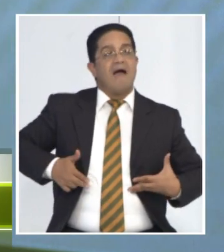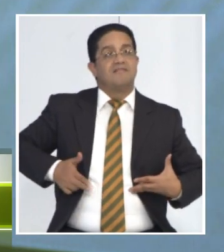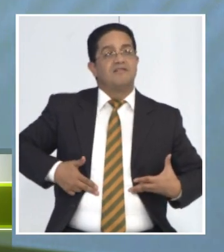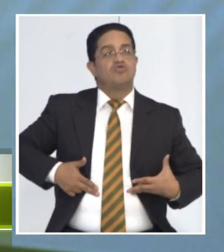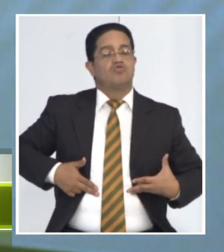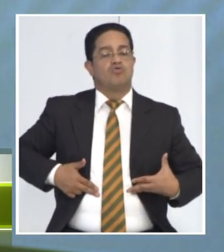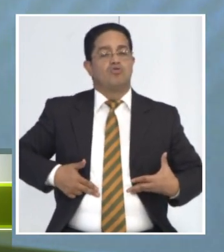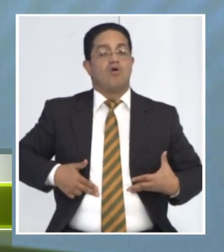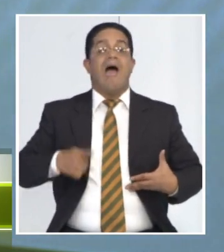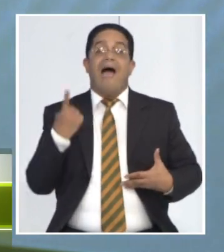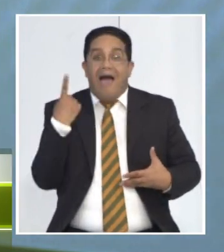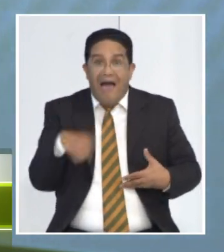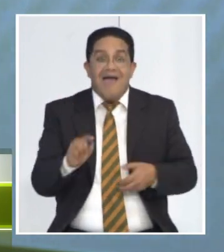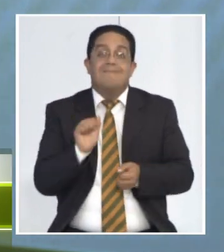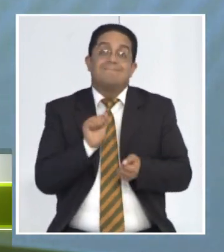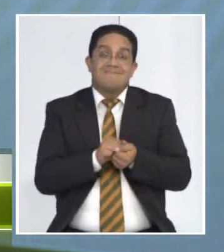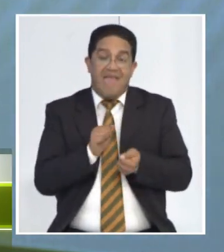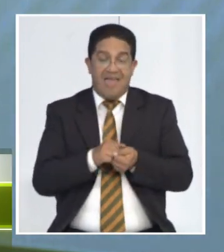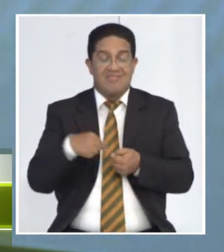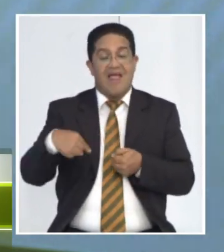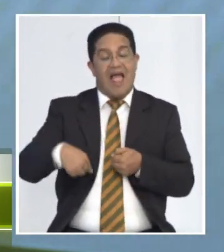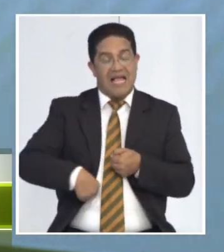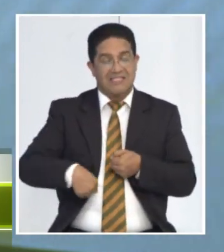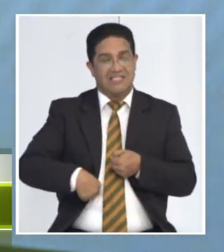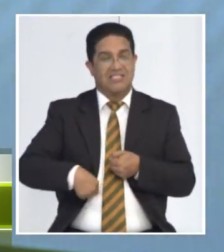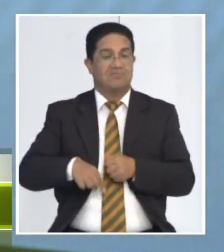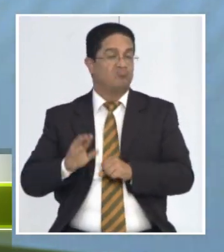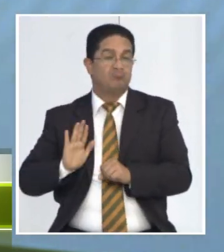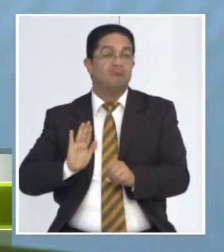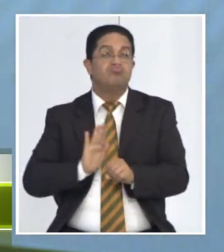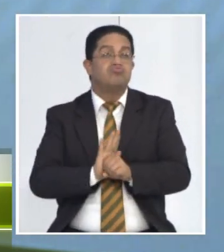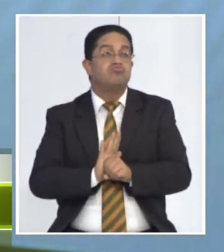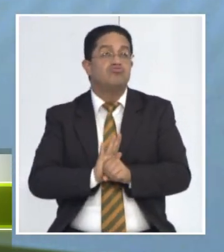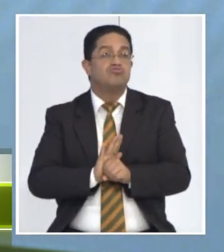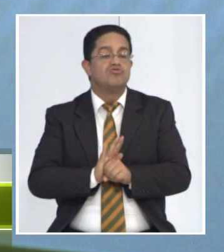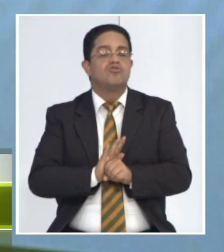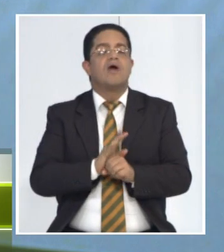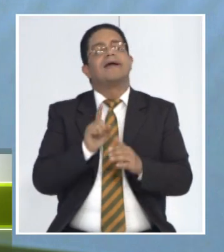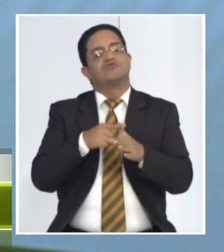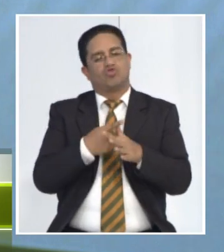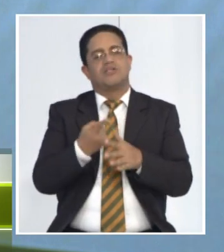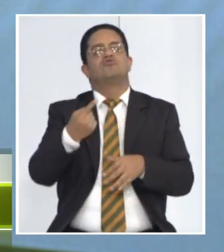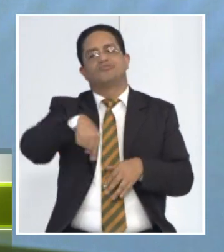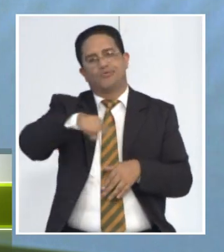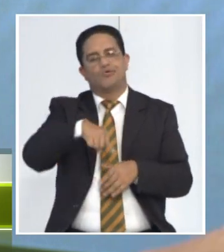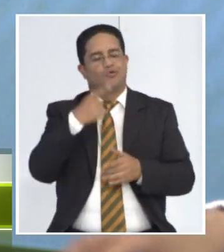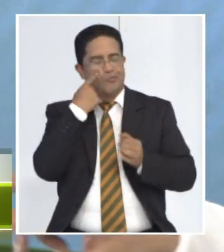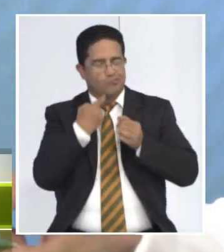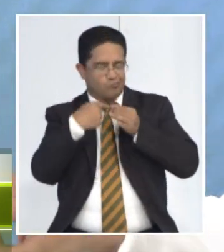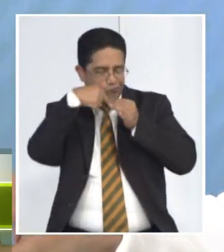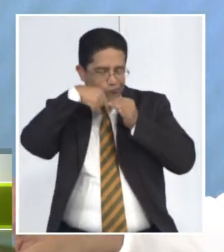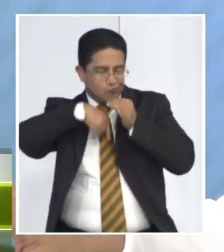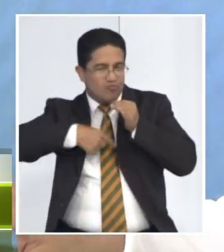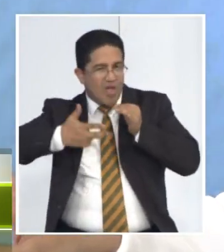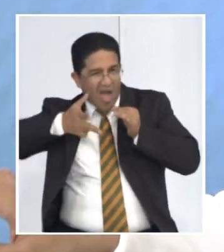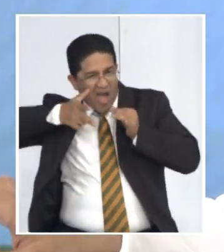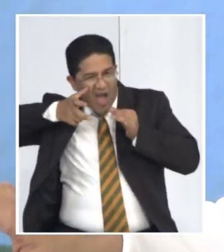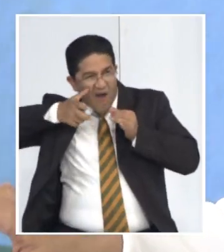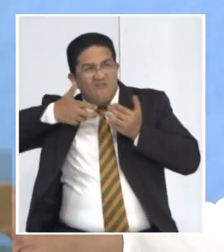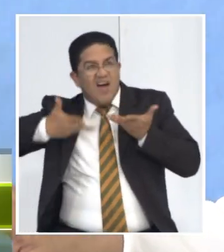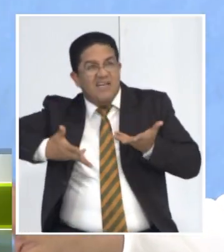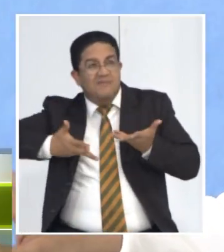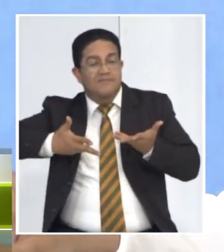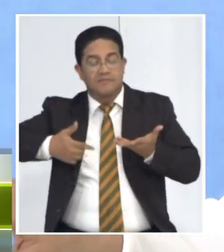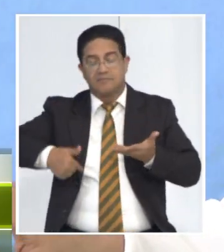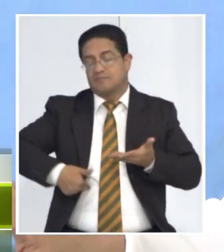Cuando hay piedras en esos conductos es donde entra a actuar la endoscopia. Esa es lo que hace que la bilis no